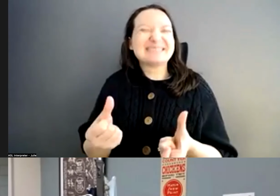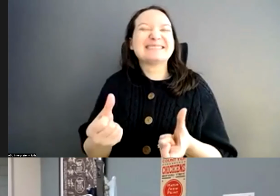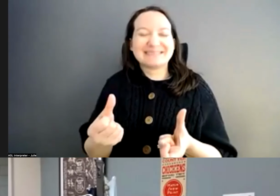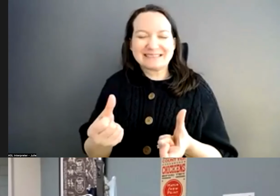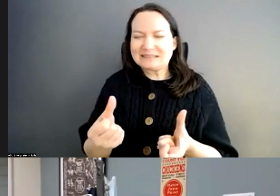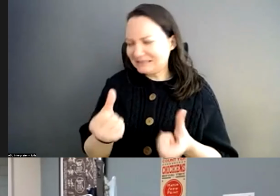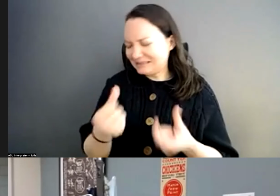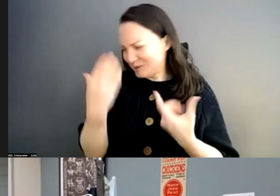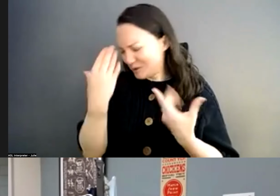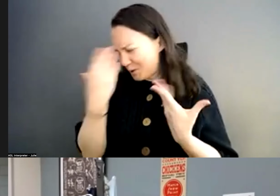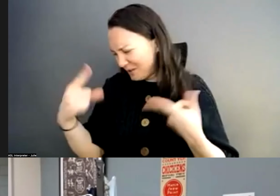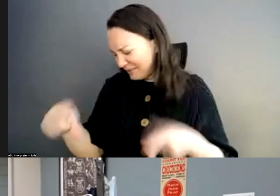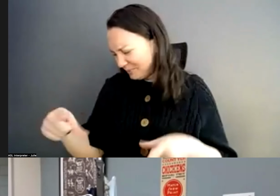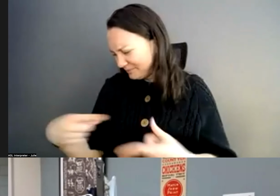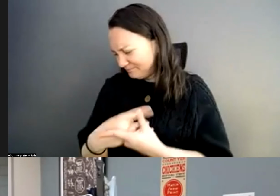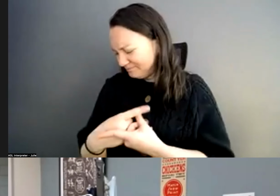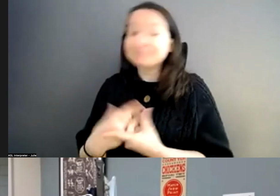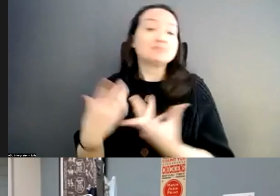publicar.